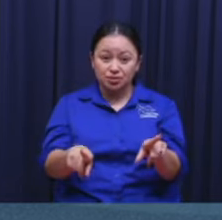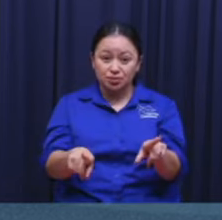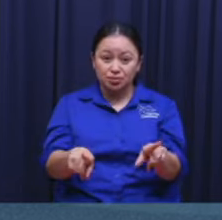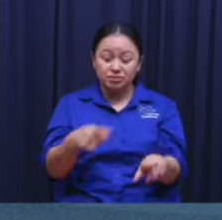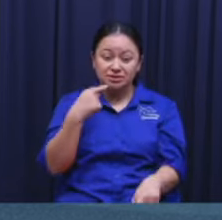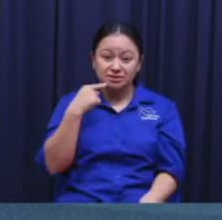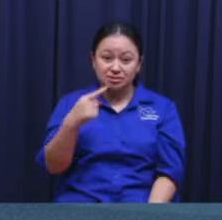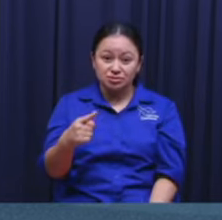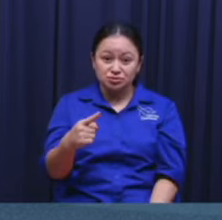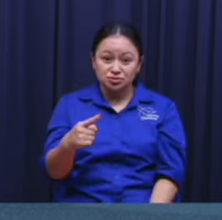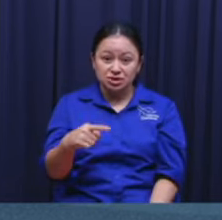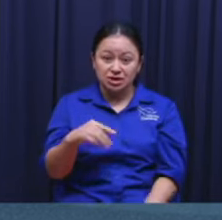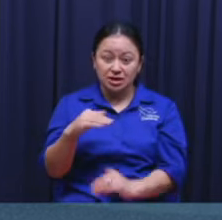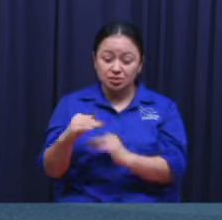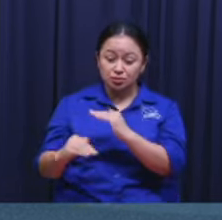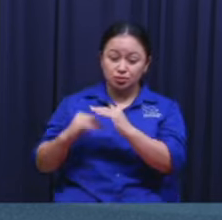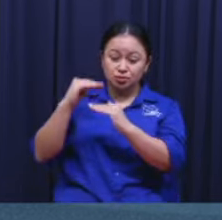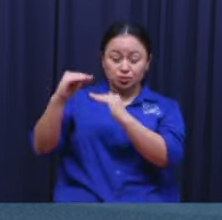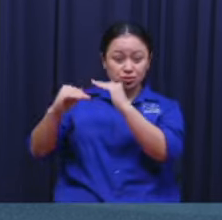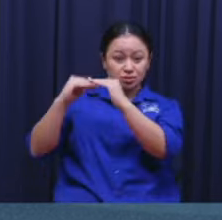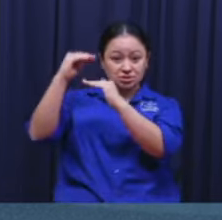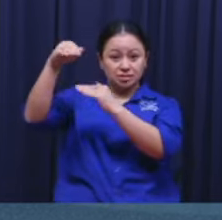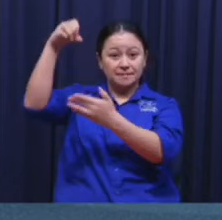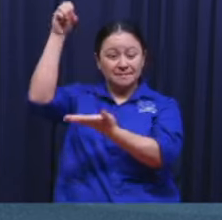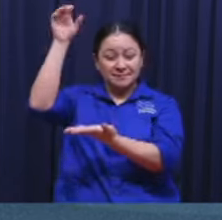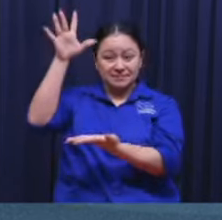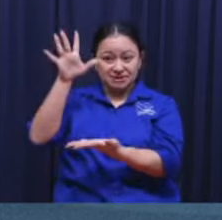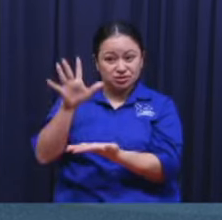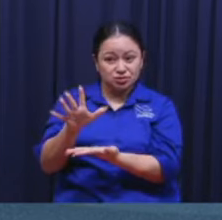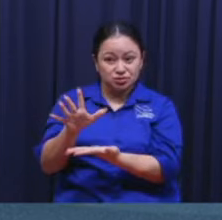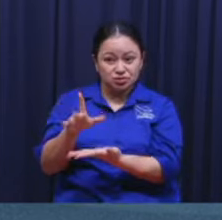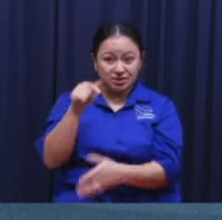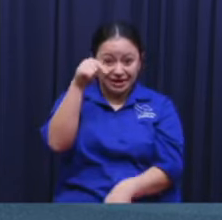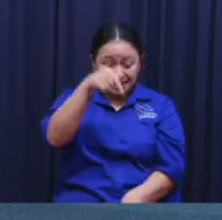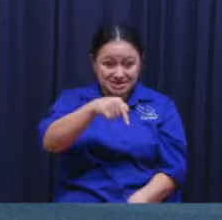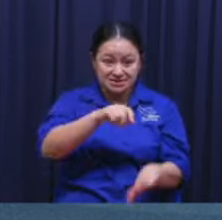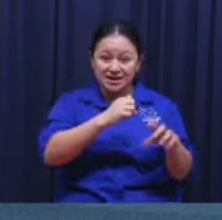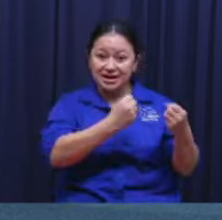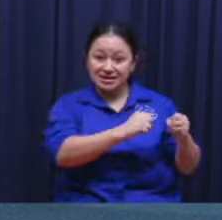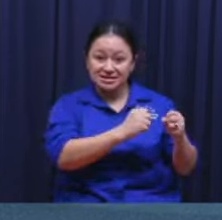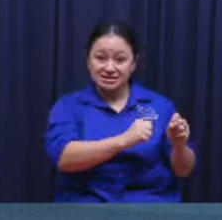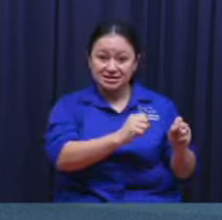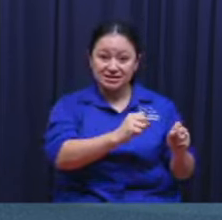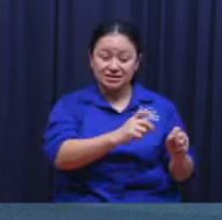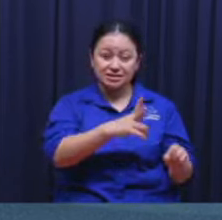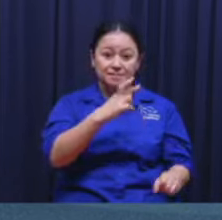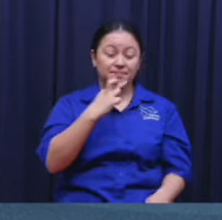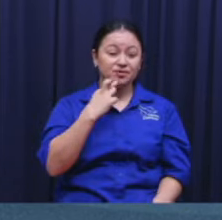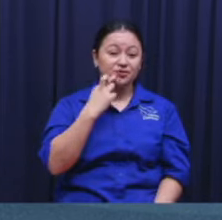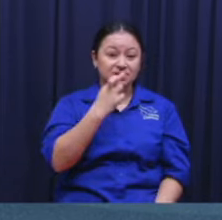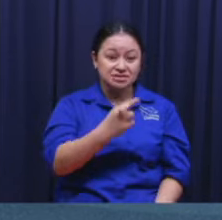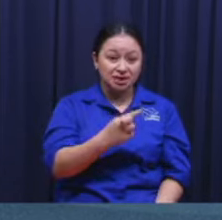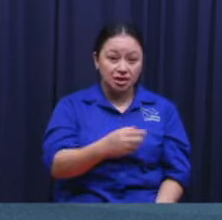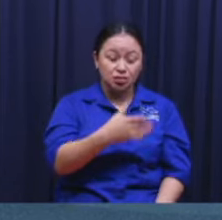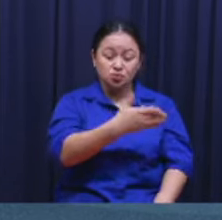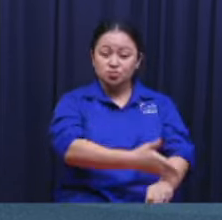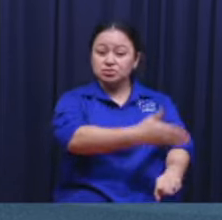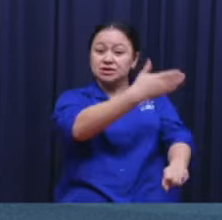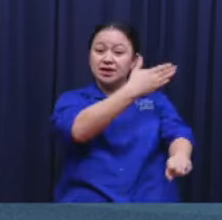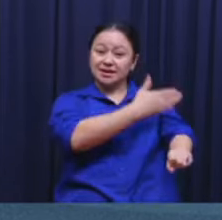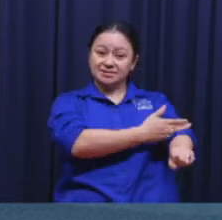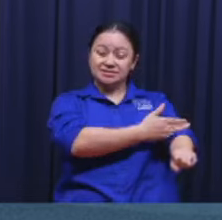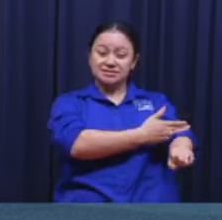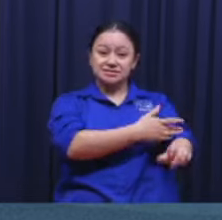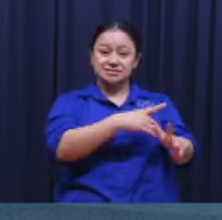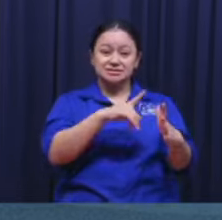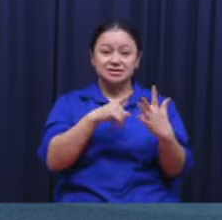que hay círculos virtuosos, este hacer estaba profetizado desde antes de que se